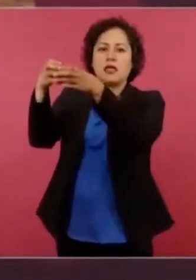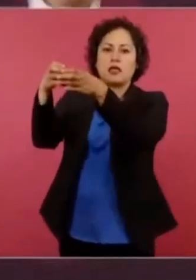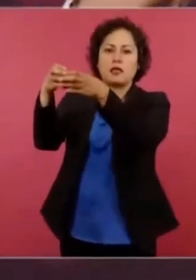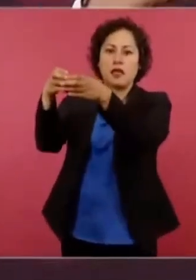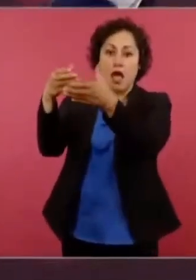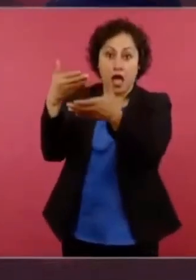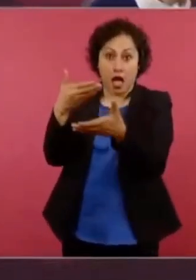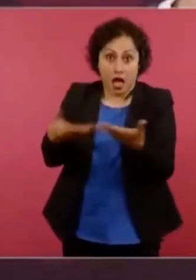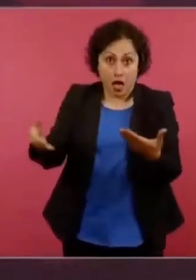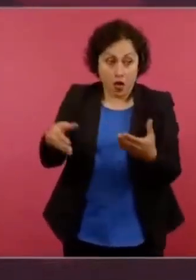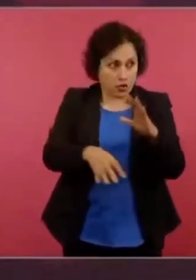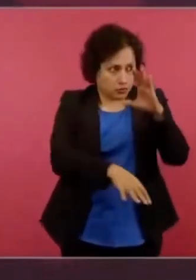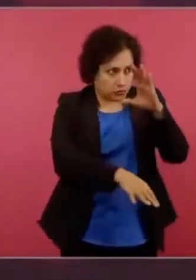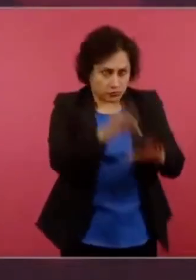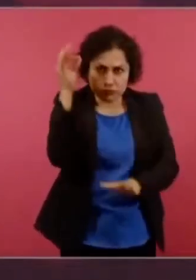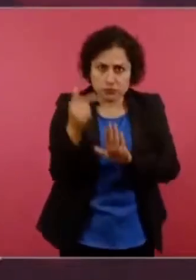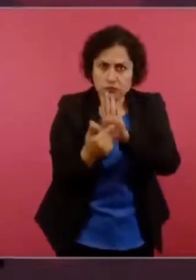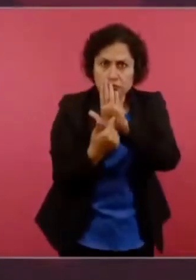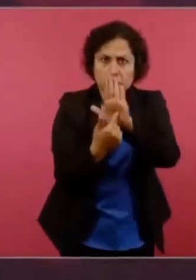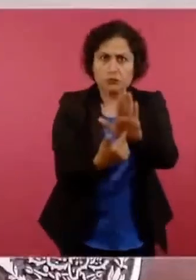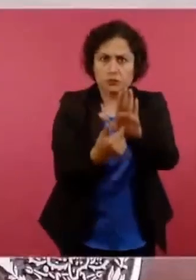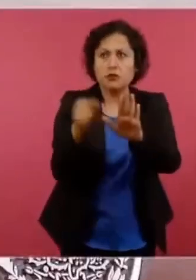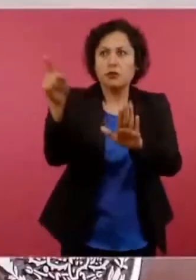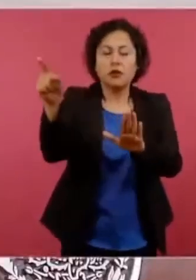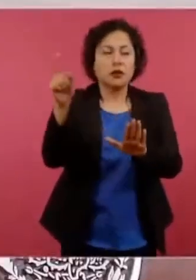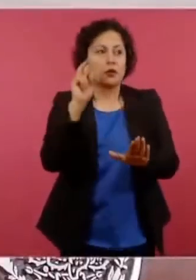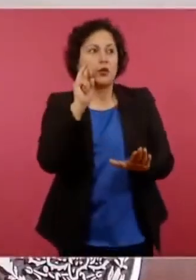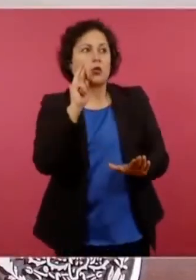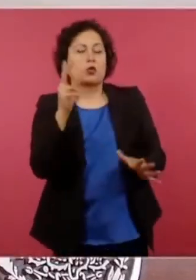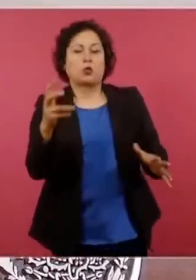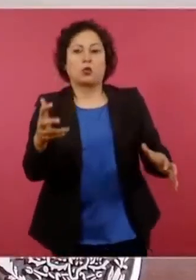pero ¿cómo